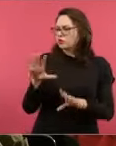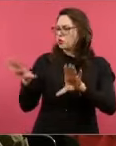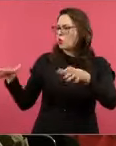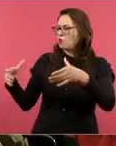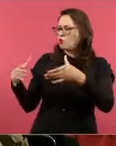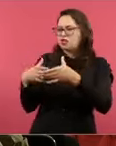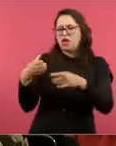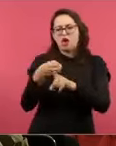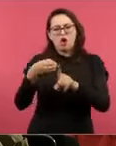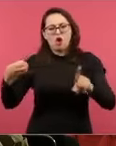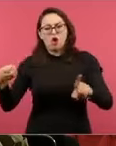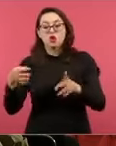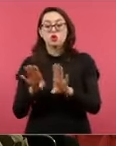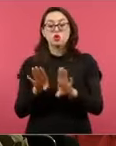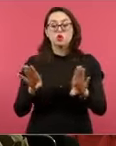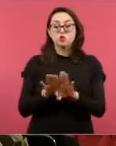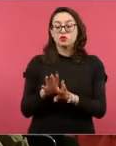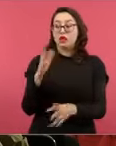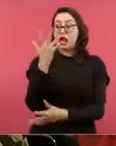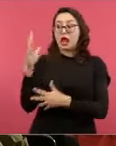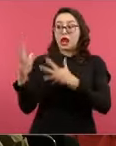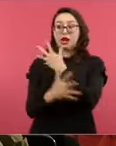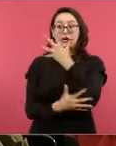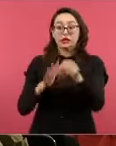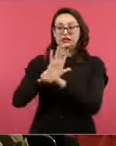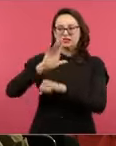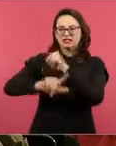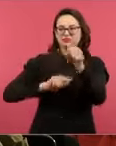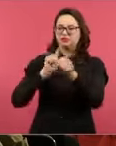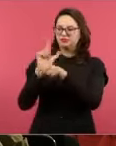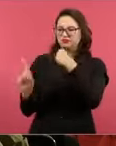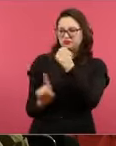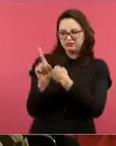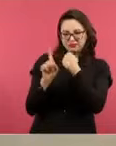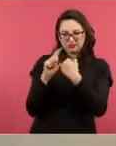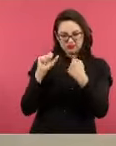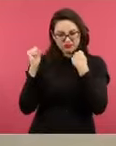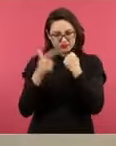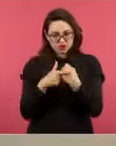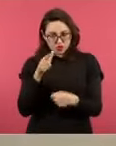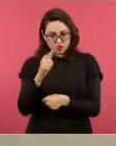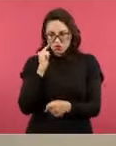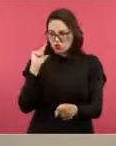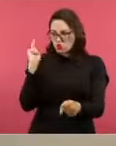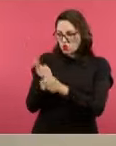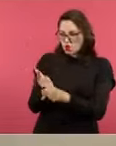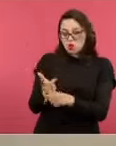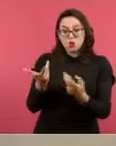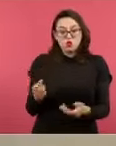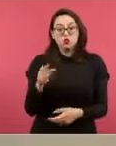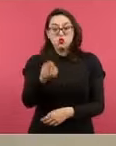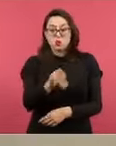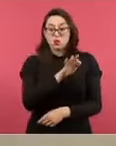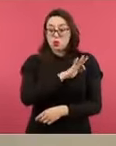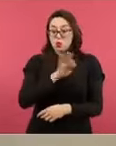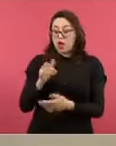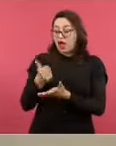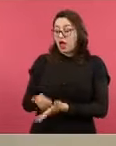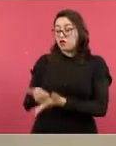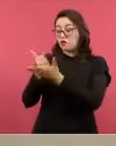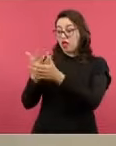qué problema del medio ambiente identificas en tu comunidad que tú puedes contribuir como niña, como niño,